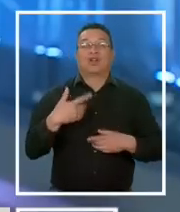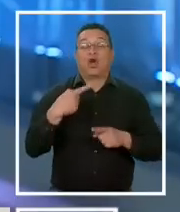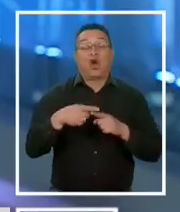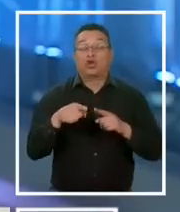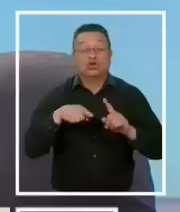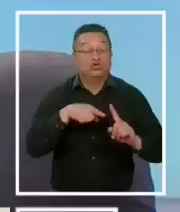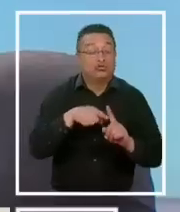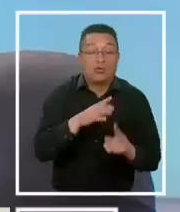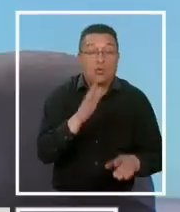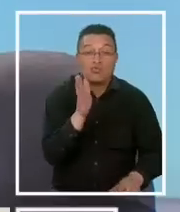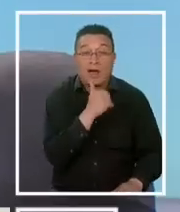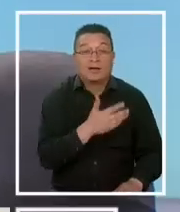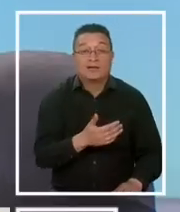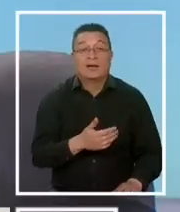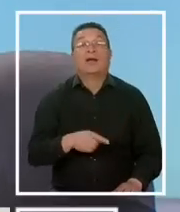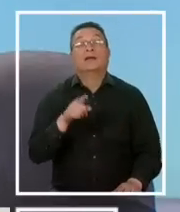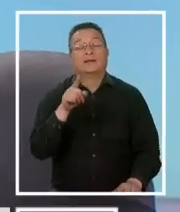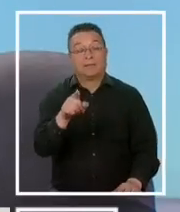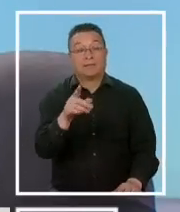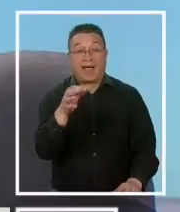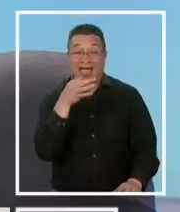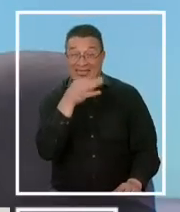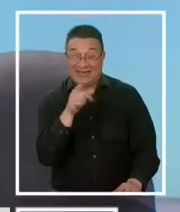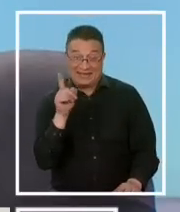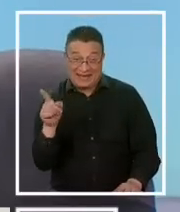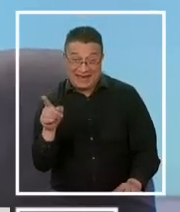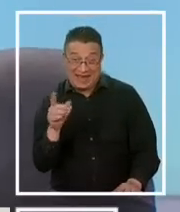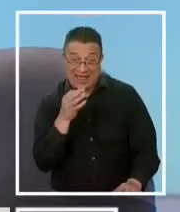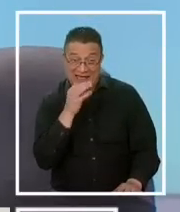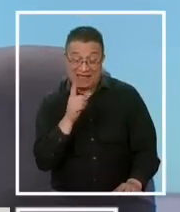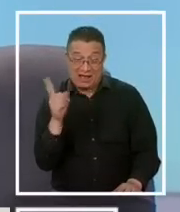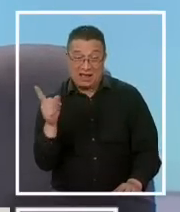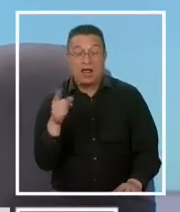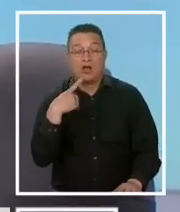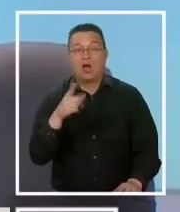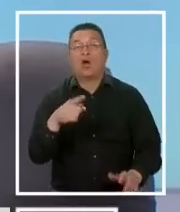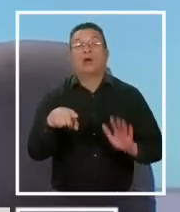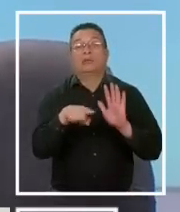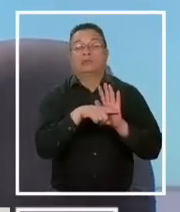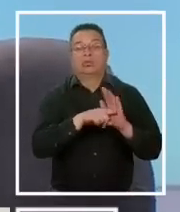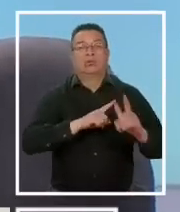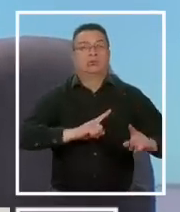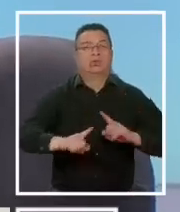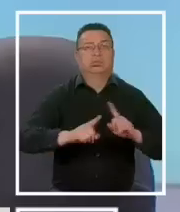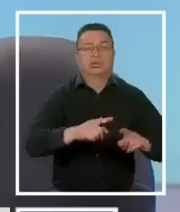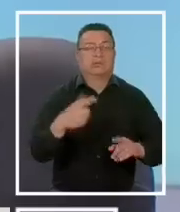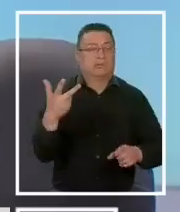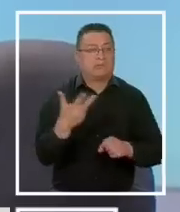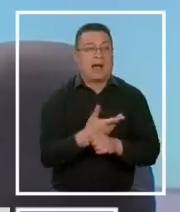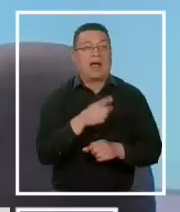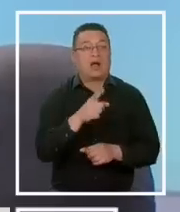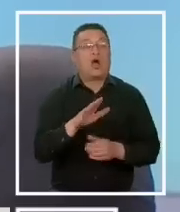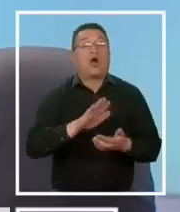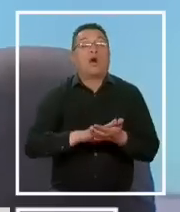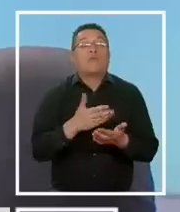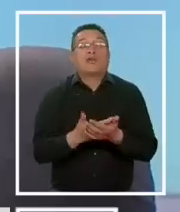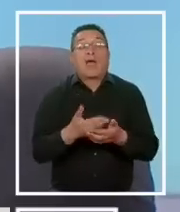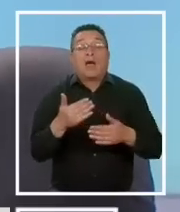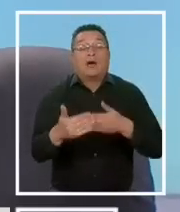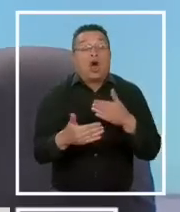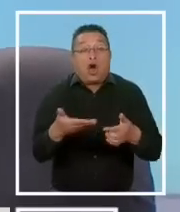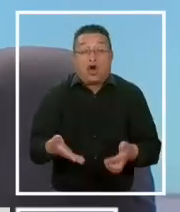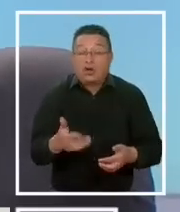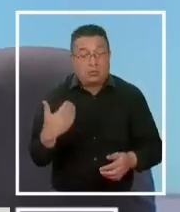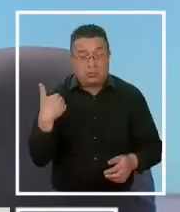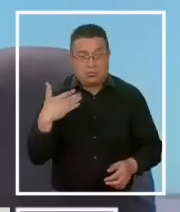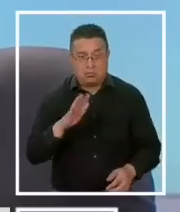en ese caso ya pero en ese caso lo que él dice básicamente es que tenía una deficiente dirección el caso Más allá de que del estado en que esté en que